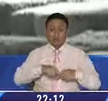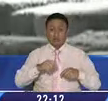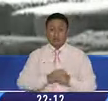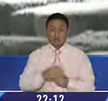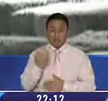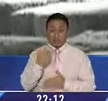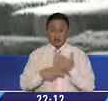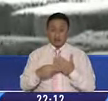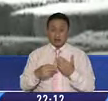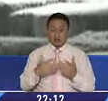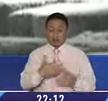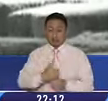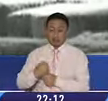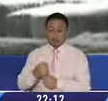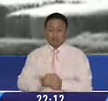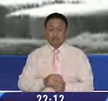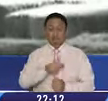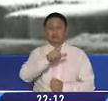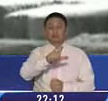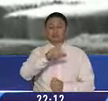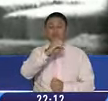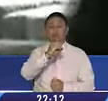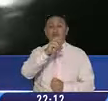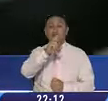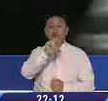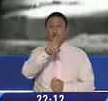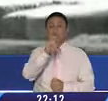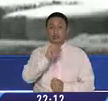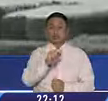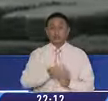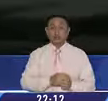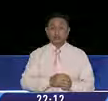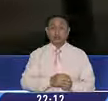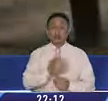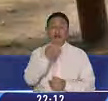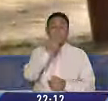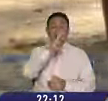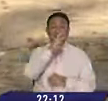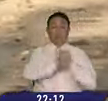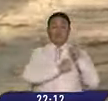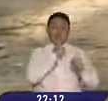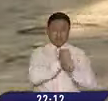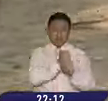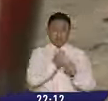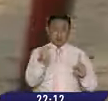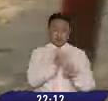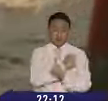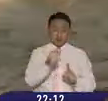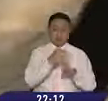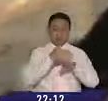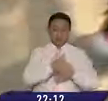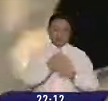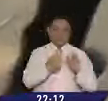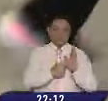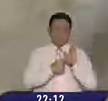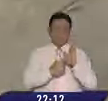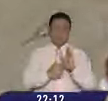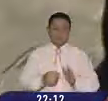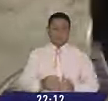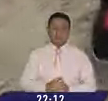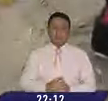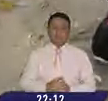de sus hijos. Lourdes sufrió 16 años de violencia. Les contamos más adelante esta historia.